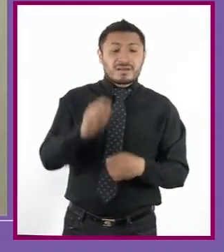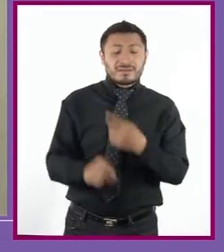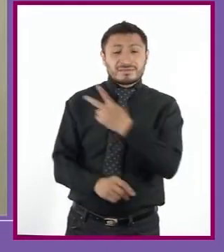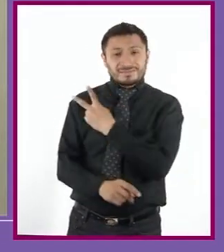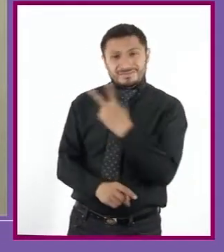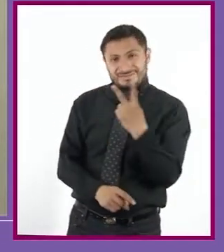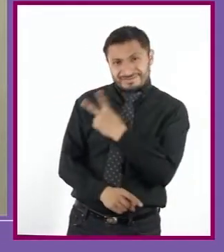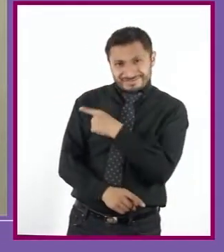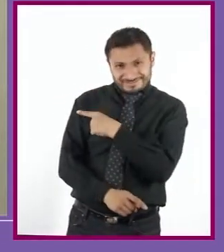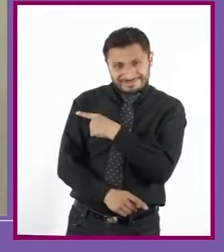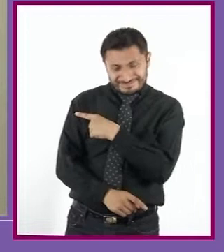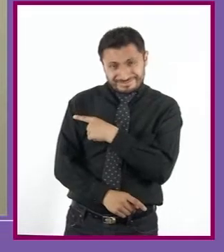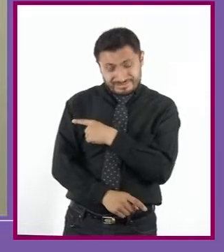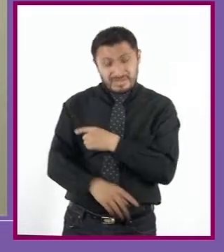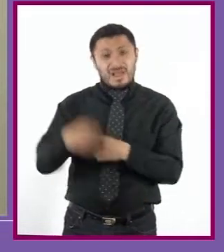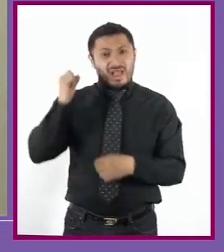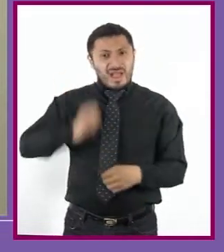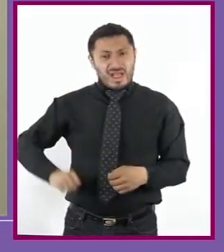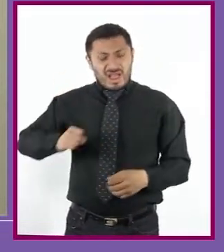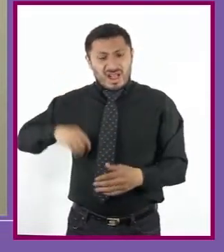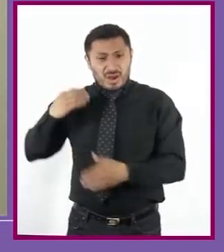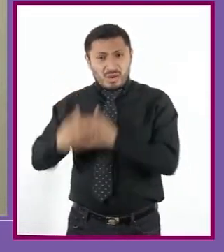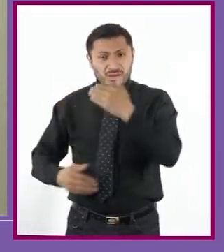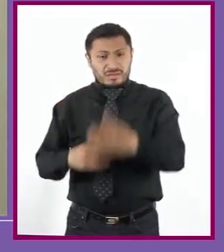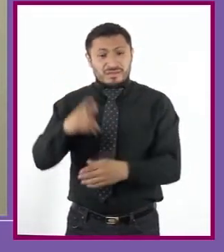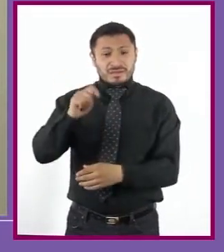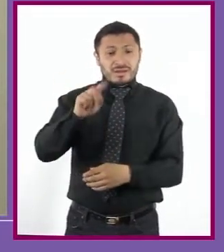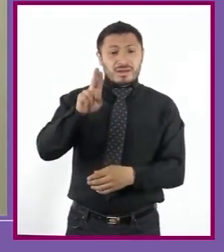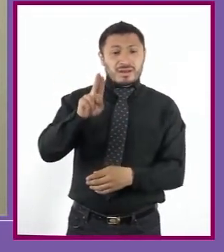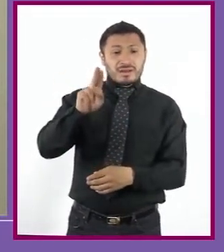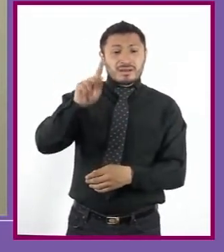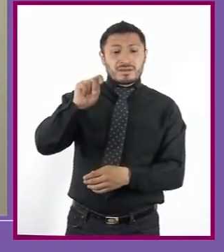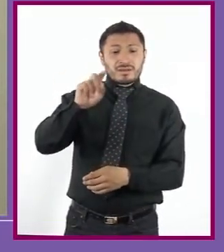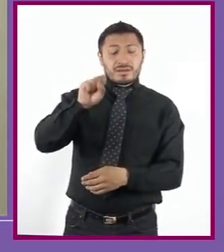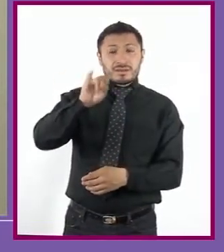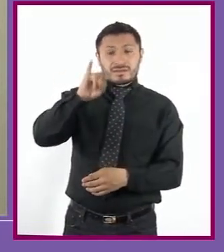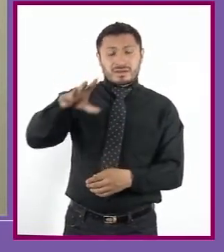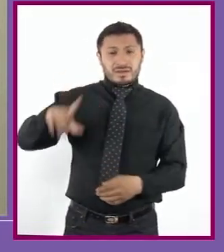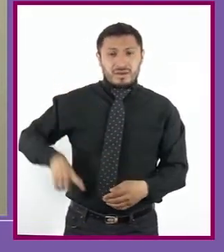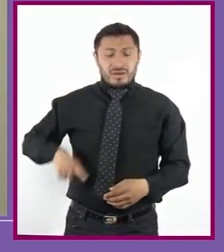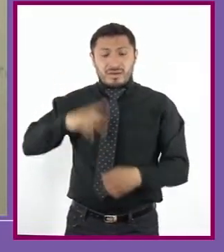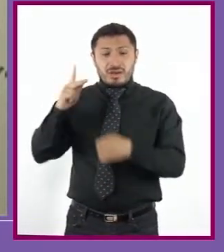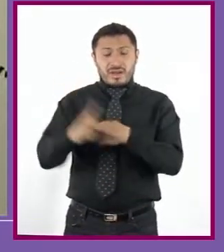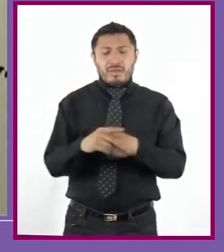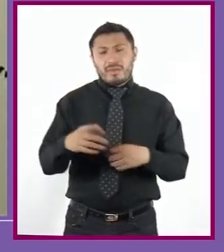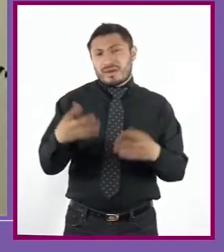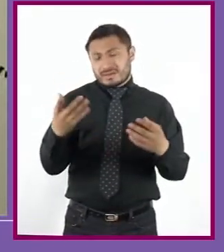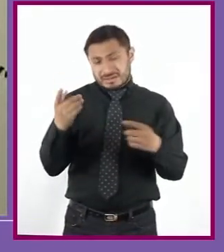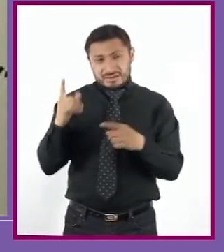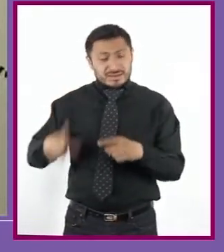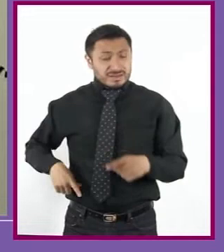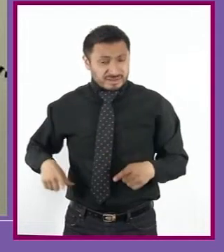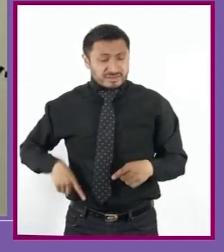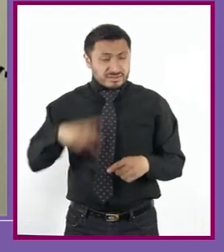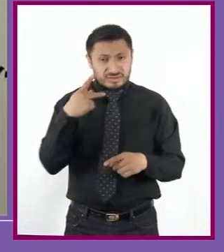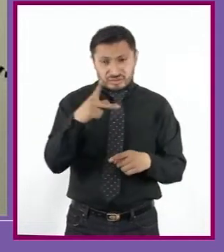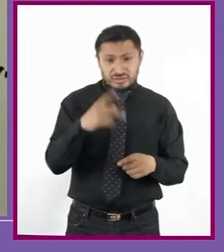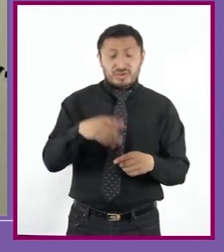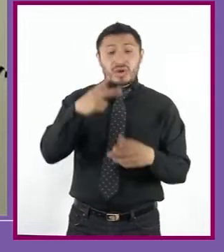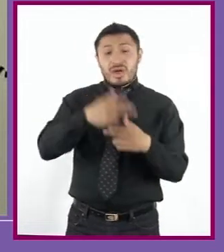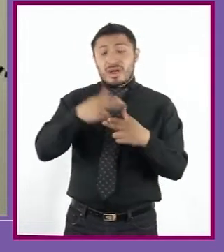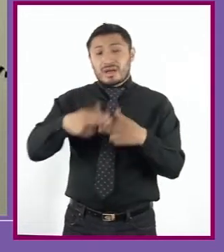Hutu. Durante siglos, los Tutsis habían gobernado el país por medio de una monarquía, hasta que,